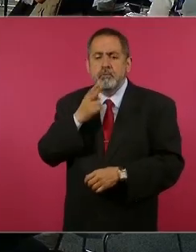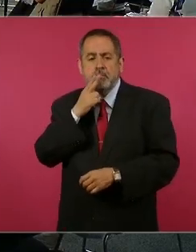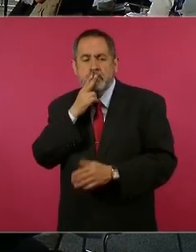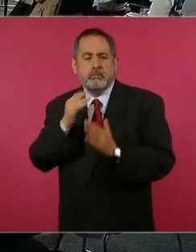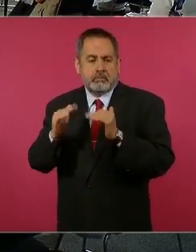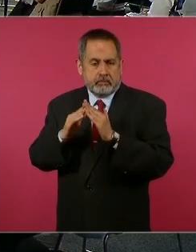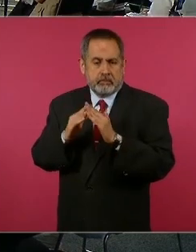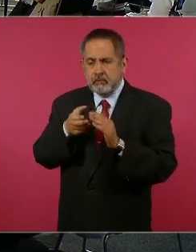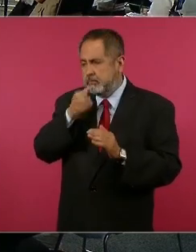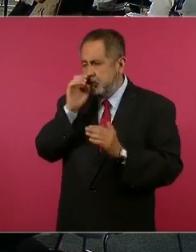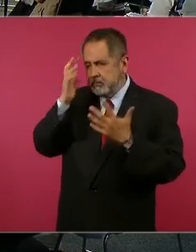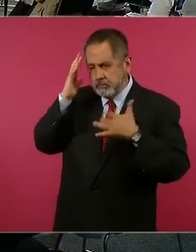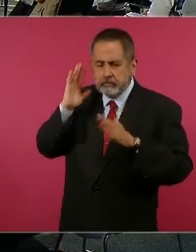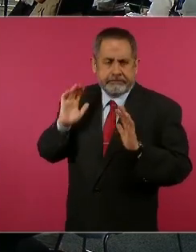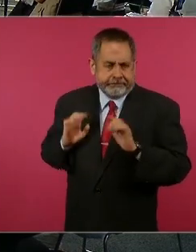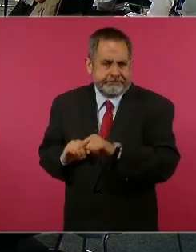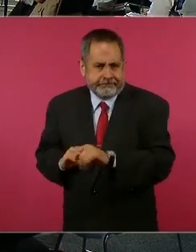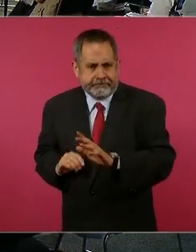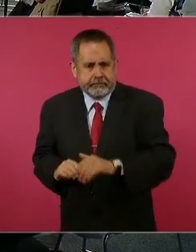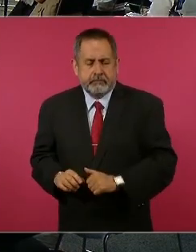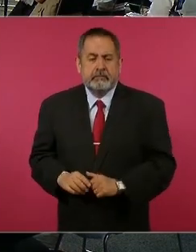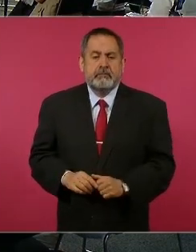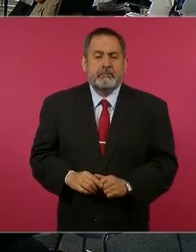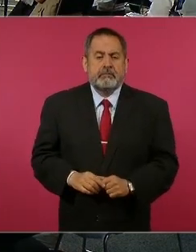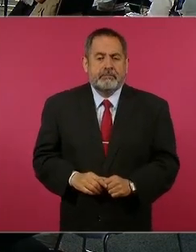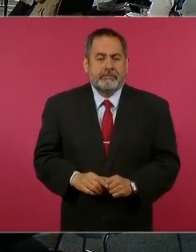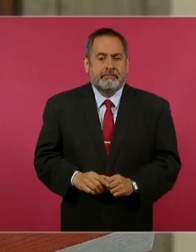esas zonas,